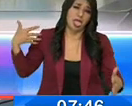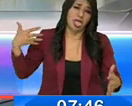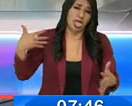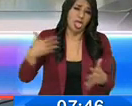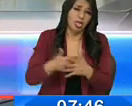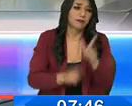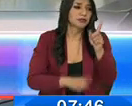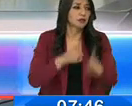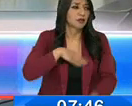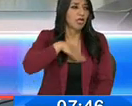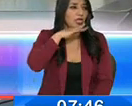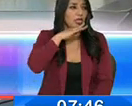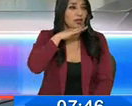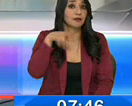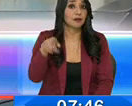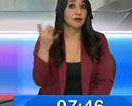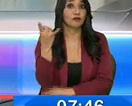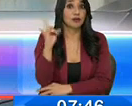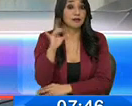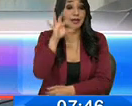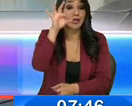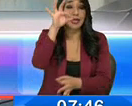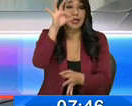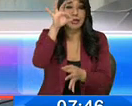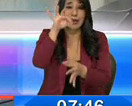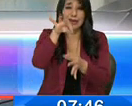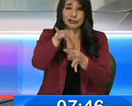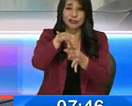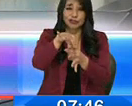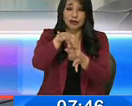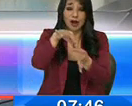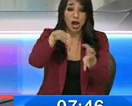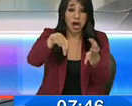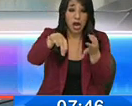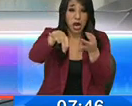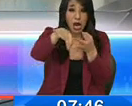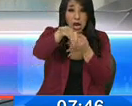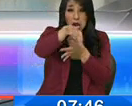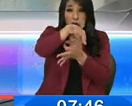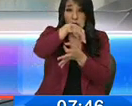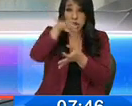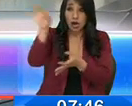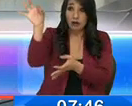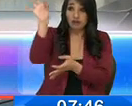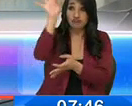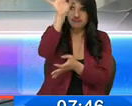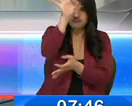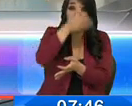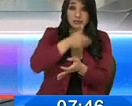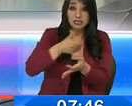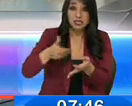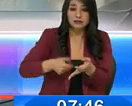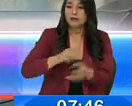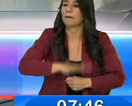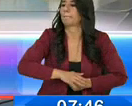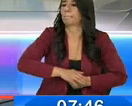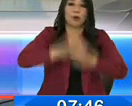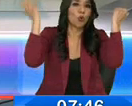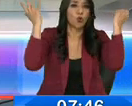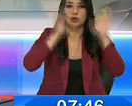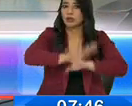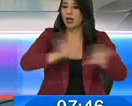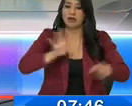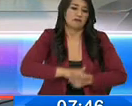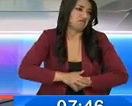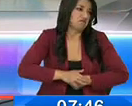de Bolivia, efectivamente, ya las elecciones y el, entre comillas, fraude que se quiso hacer o que se hizo, fue el detonante para todas